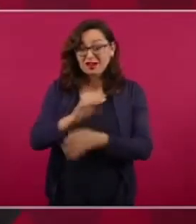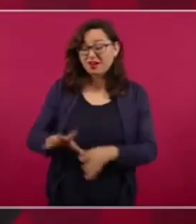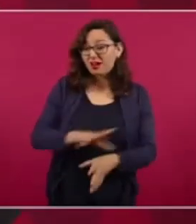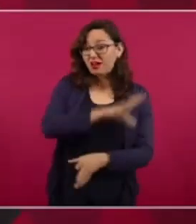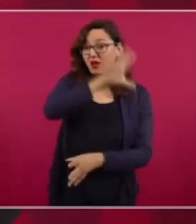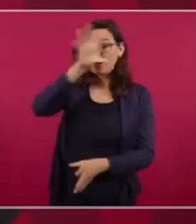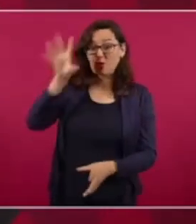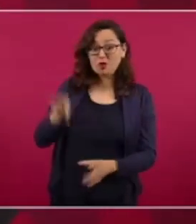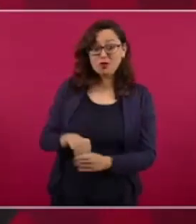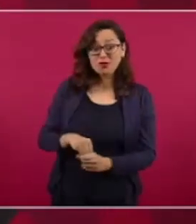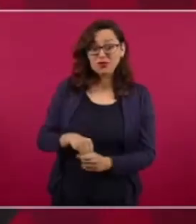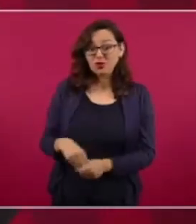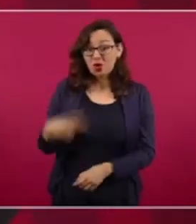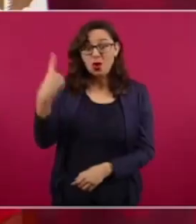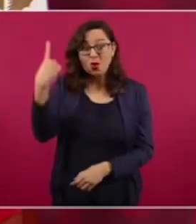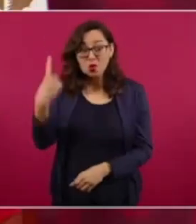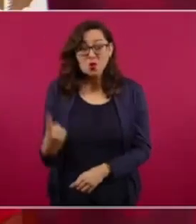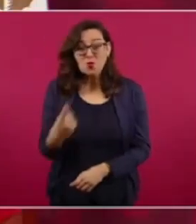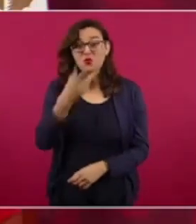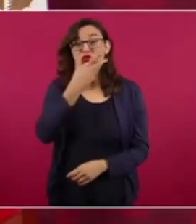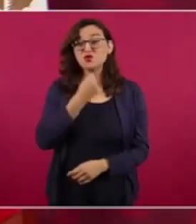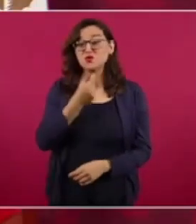de la influencia de un señor,